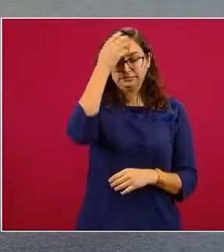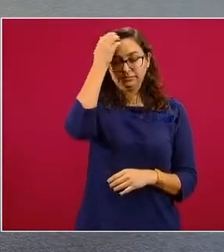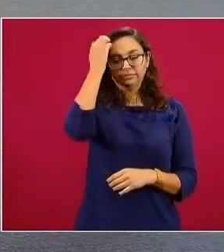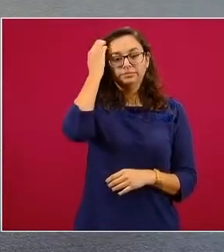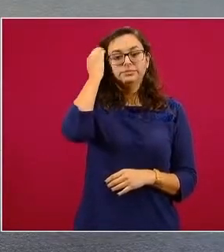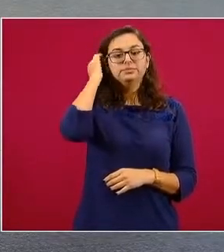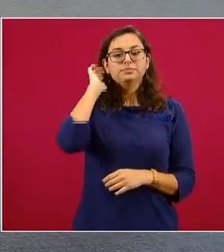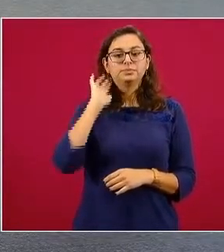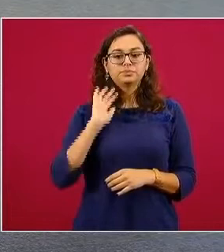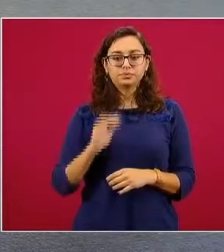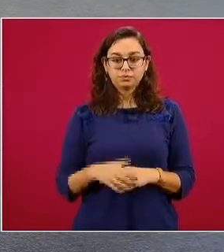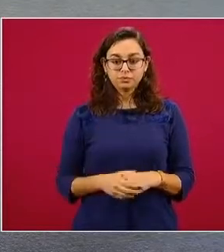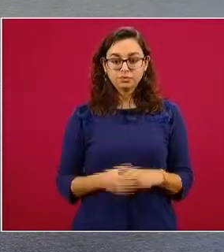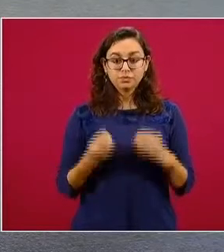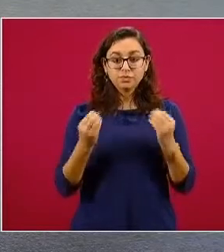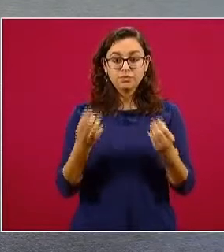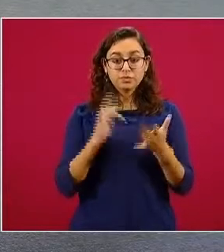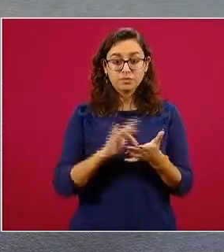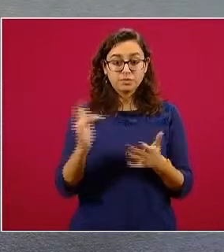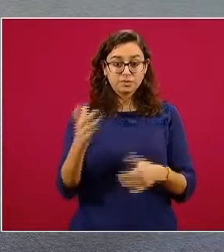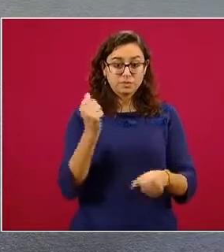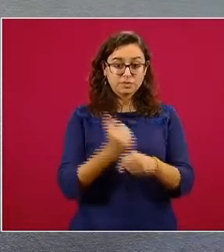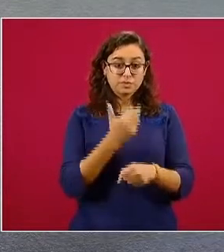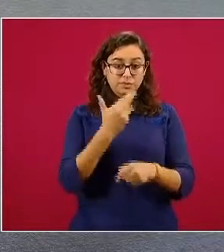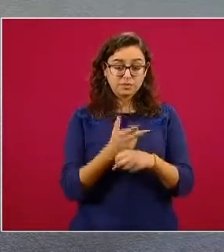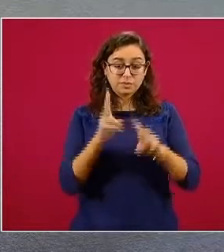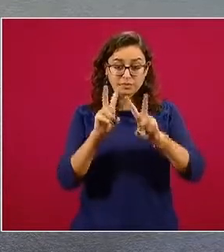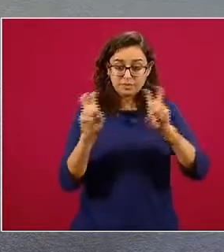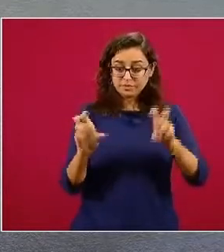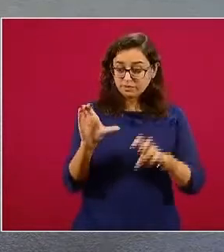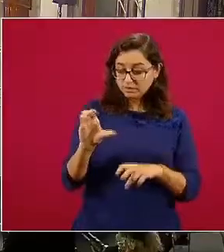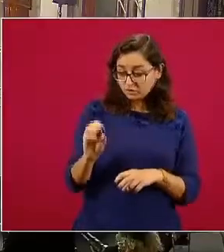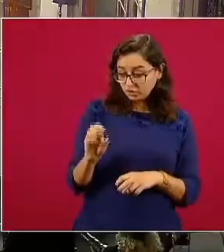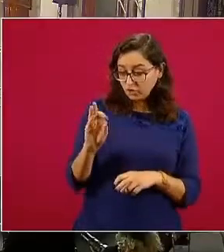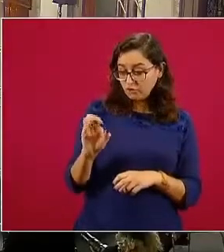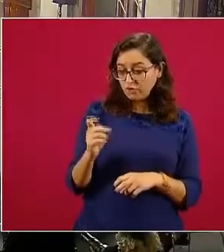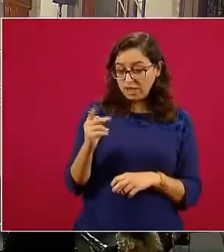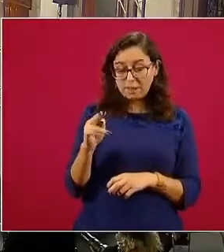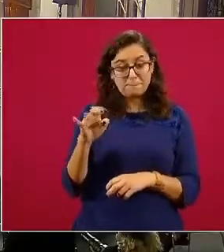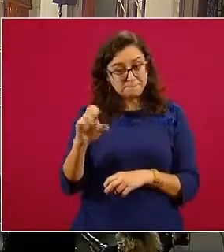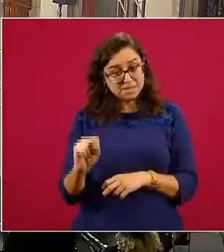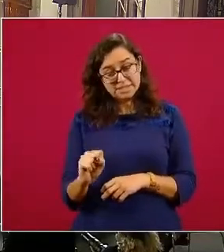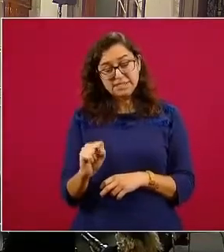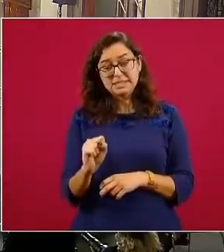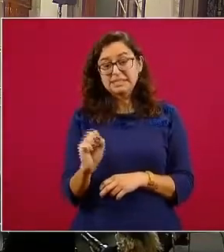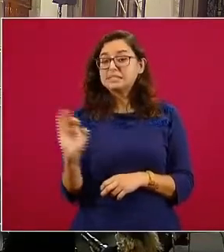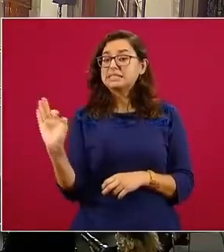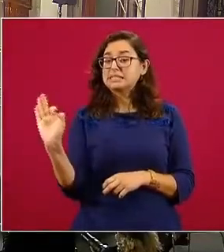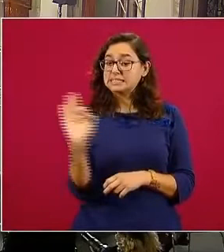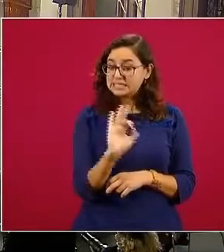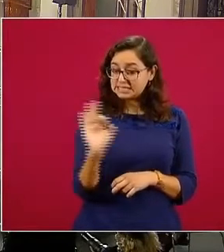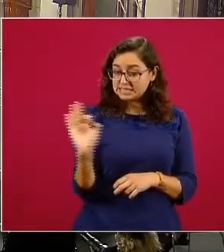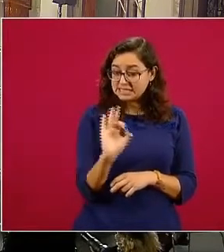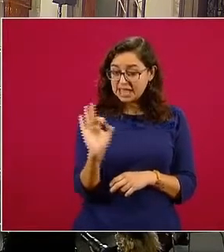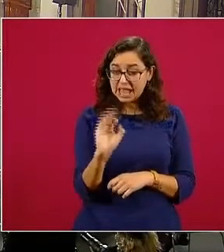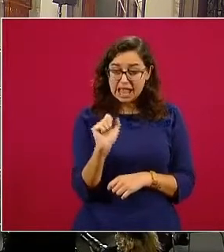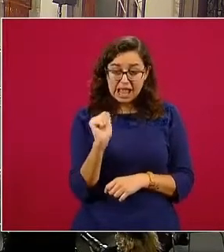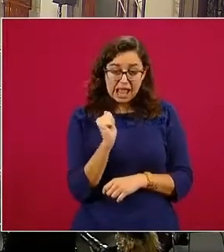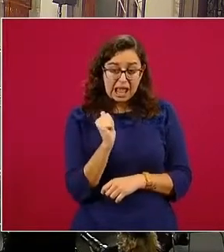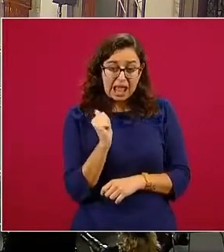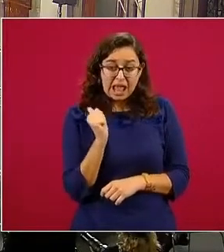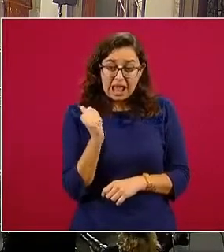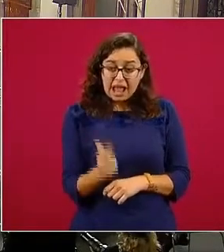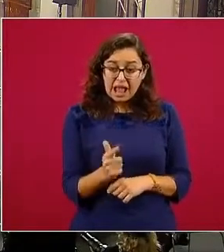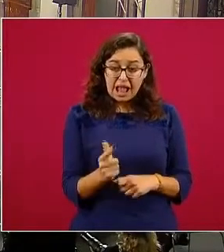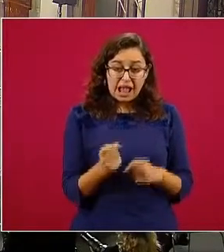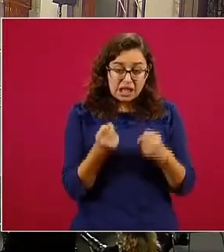Muchas gracias, secretario. Preguntarle en el tema de COFEPRIS, si de pura casualidad habría alguna especie como de